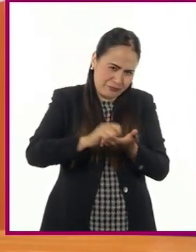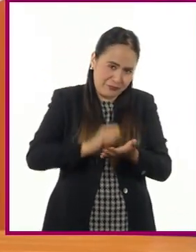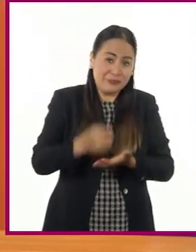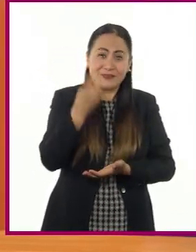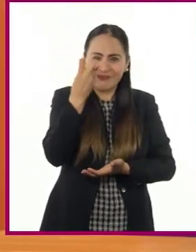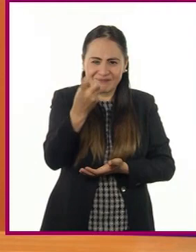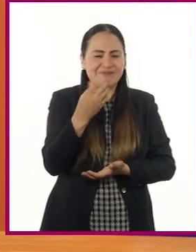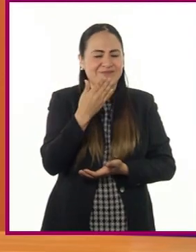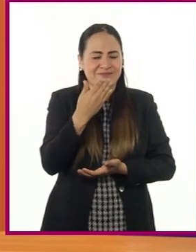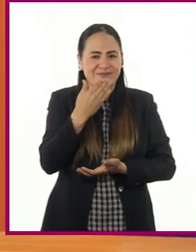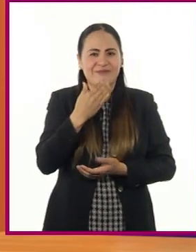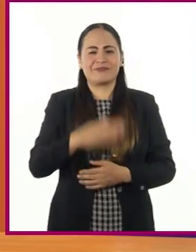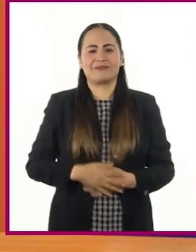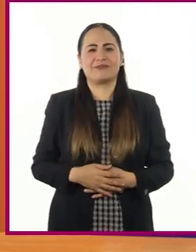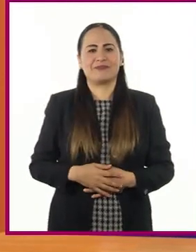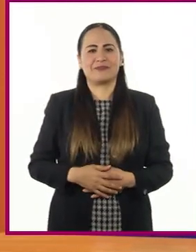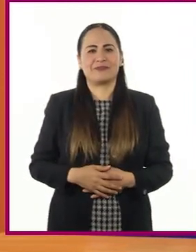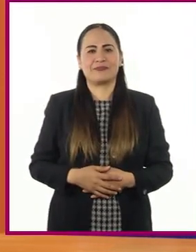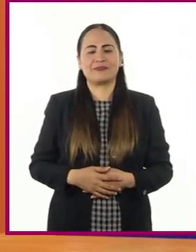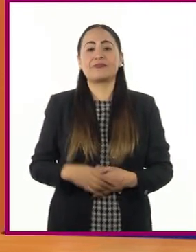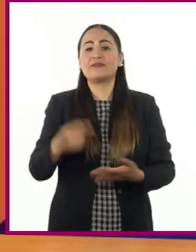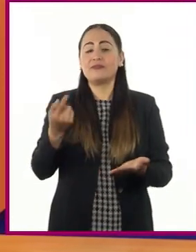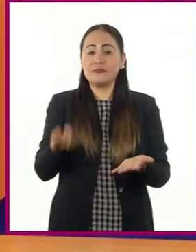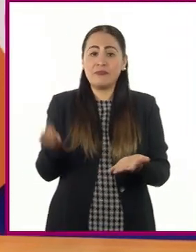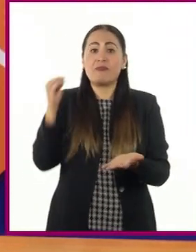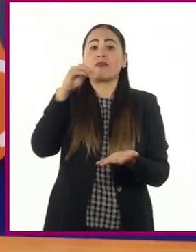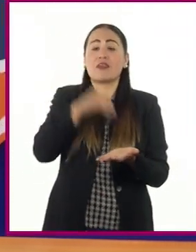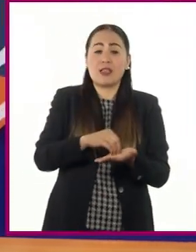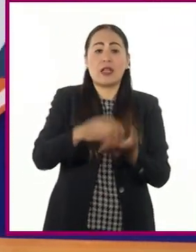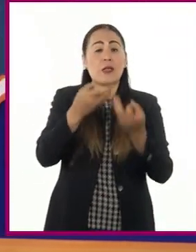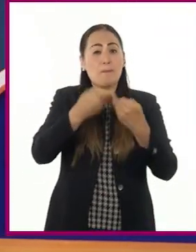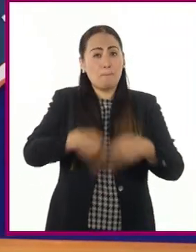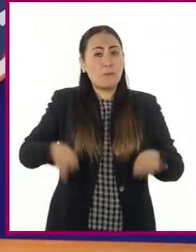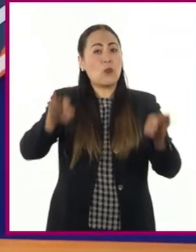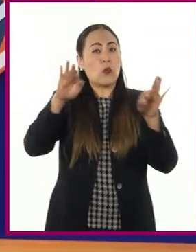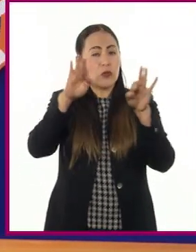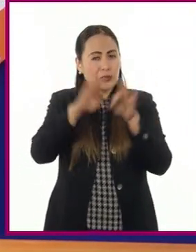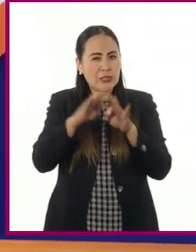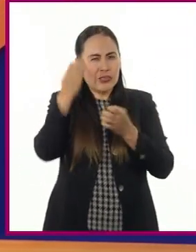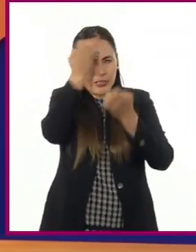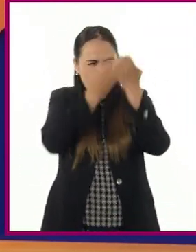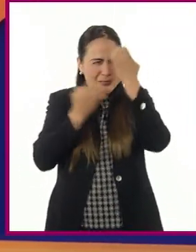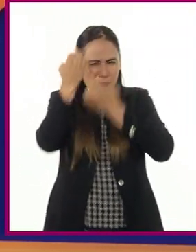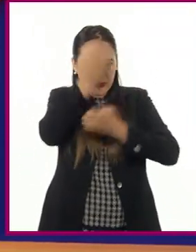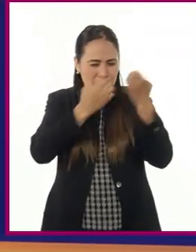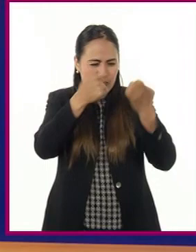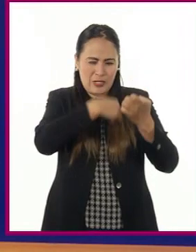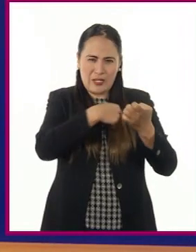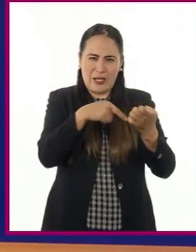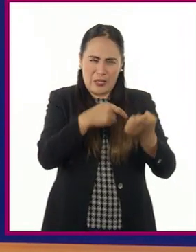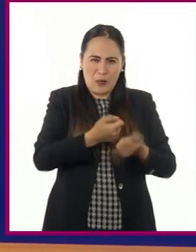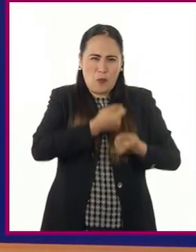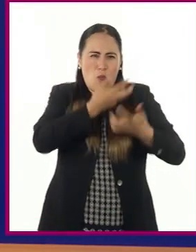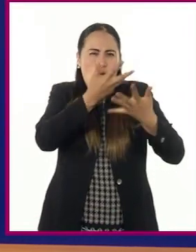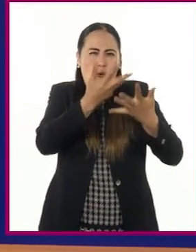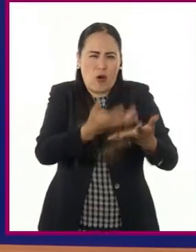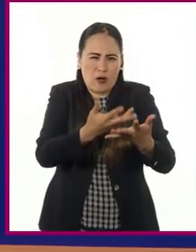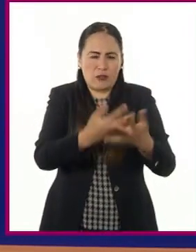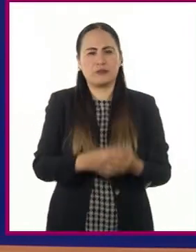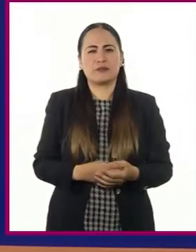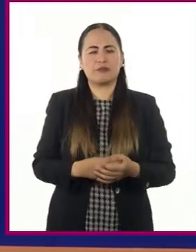observación. Por eso, un elemento indispensable en el análisis de poesía es la identificación